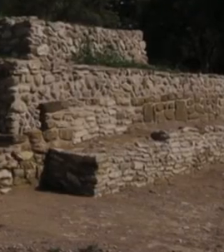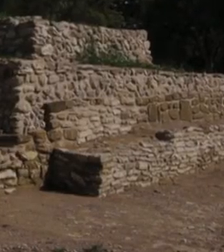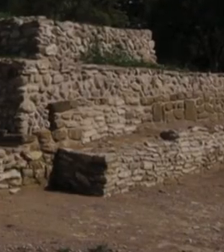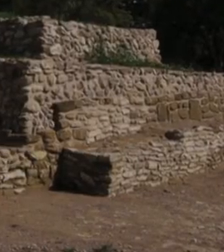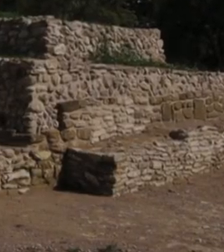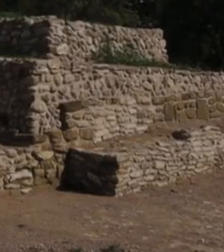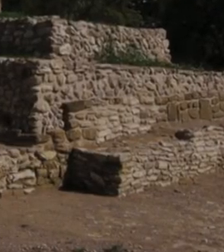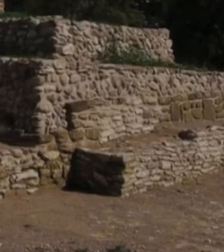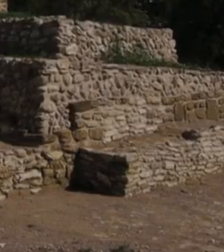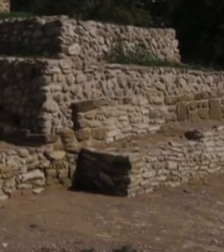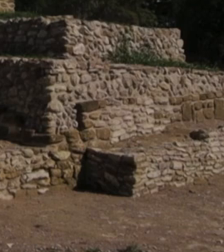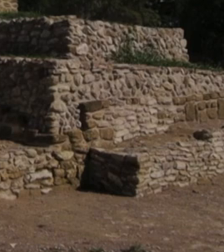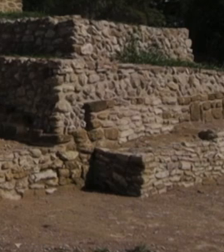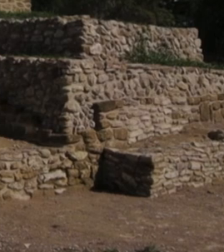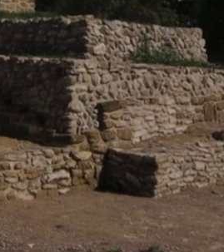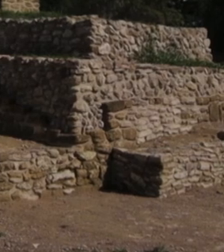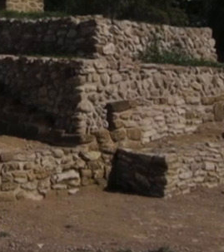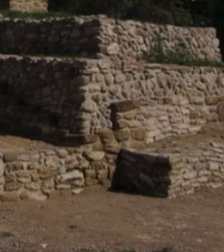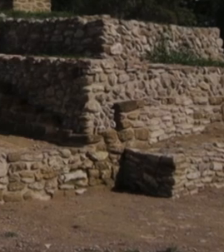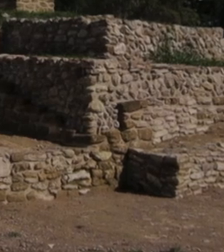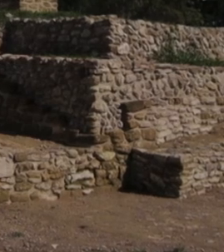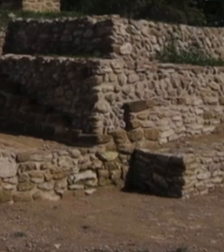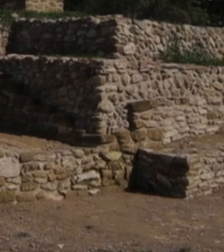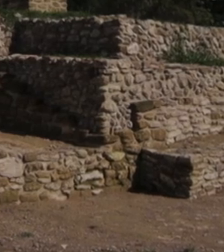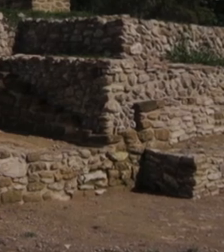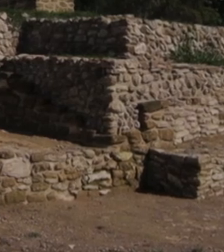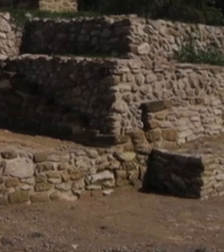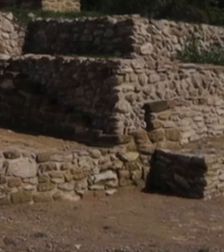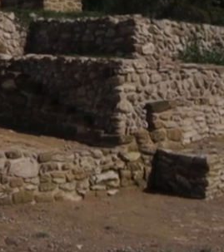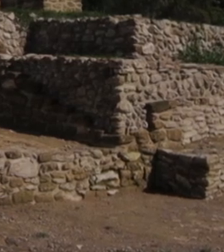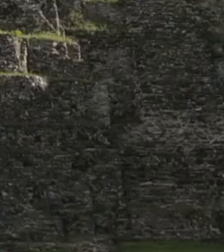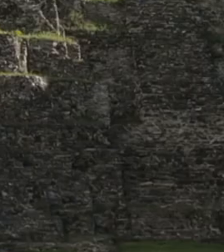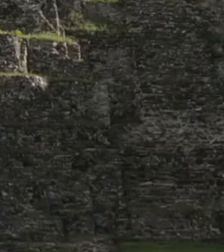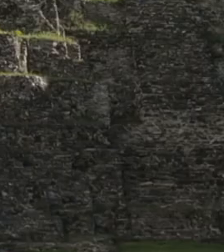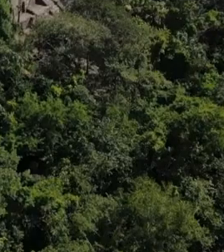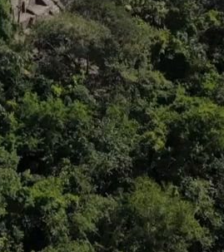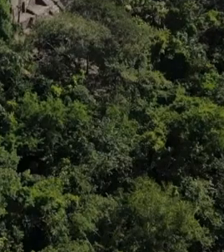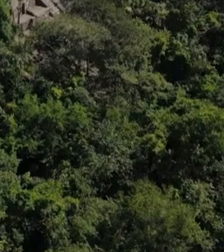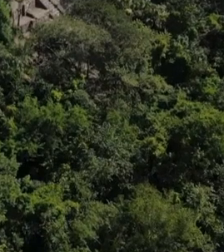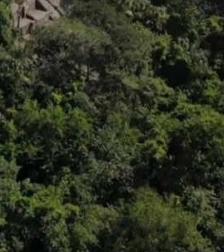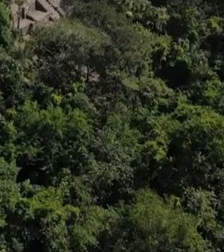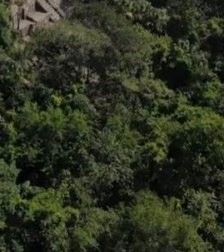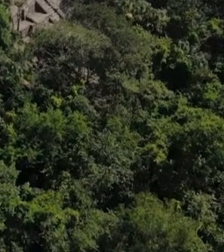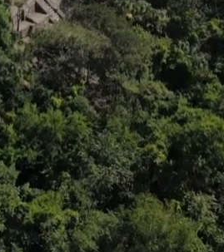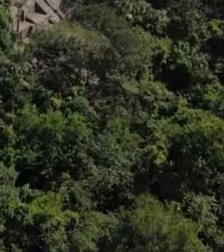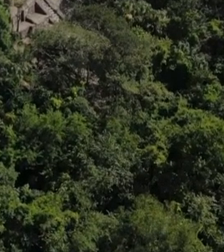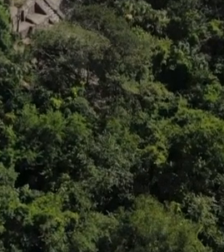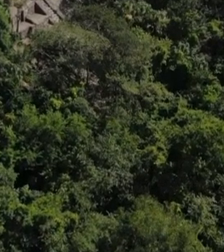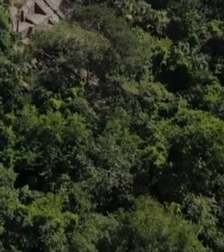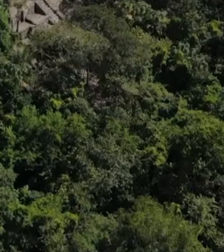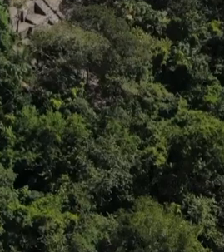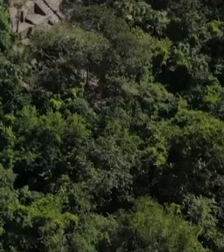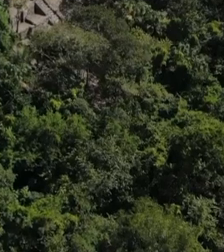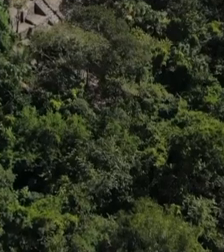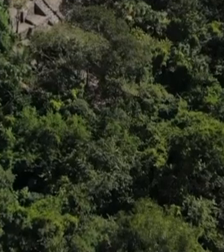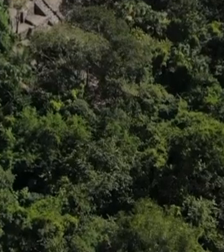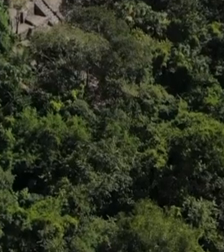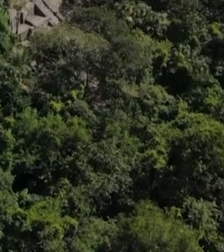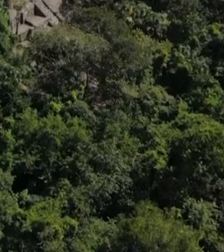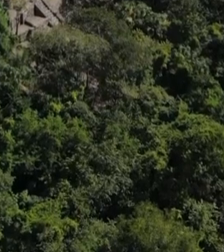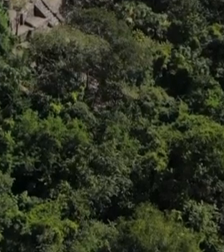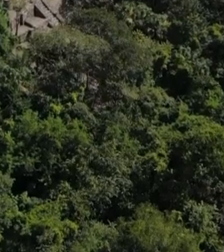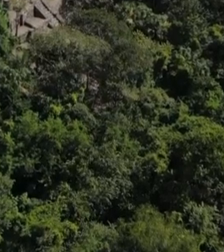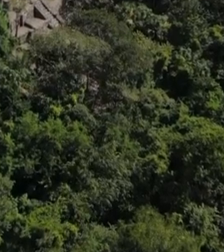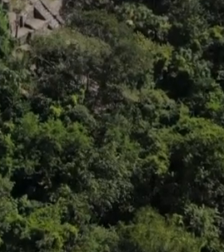14 de septiembre. Pasaríamos a la siguiente zona arqueológica, que es el Tigre, en el estado